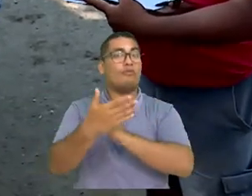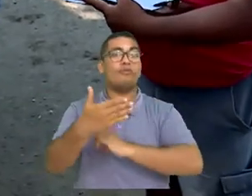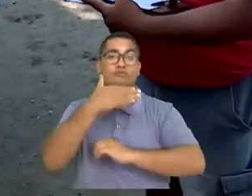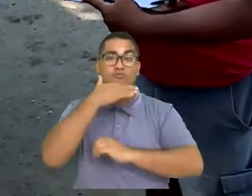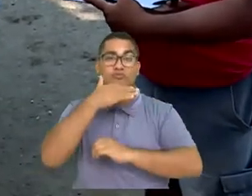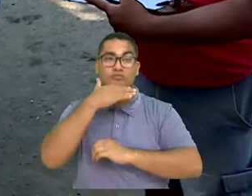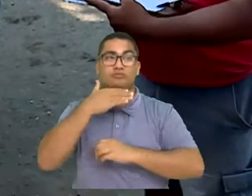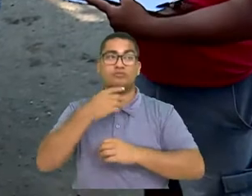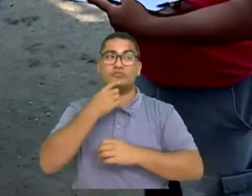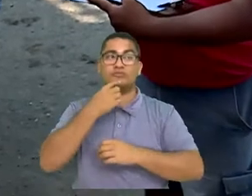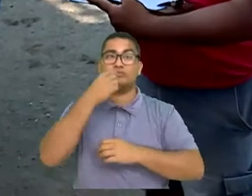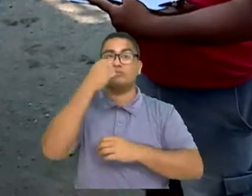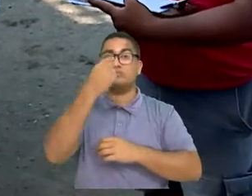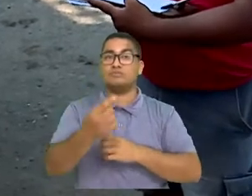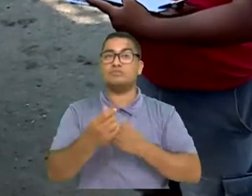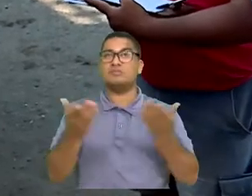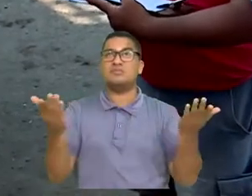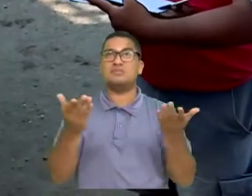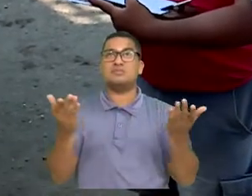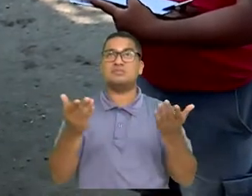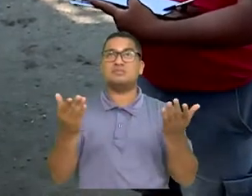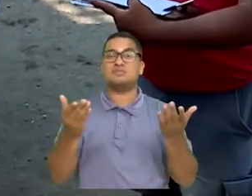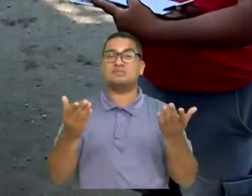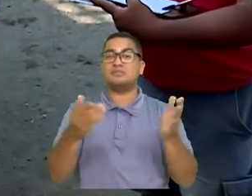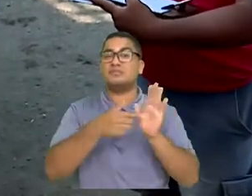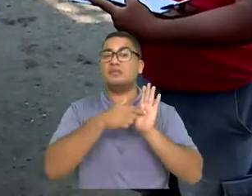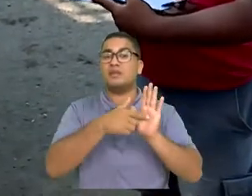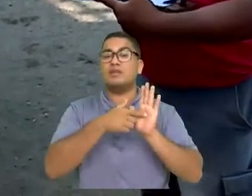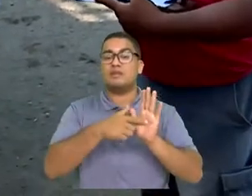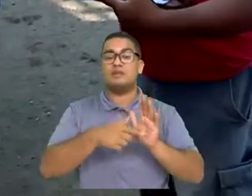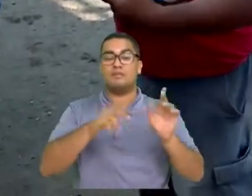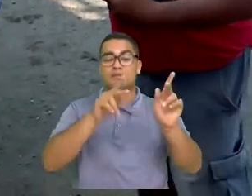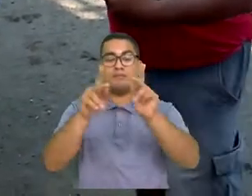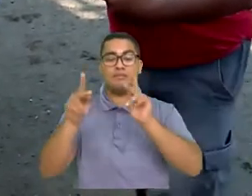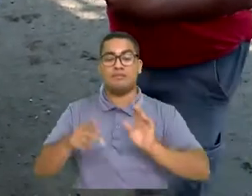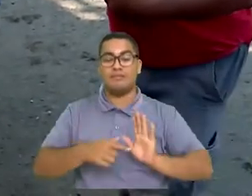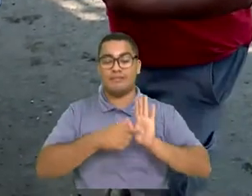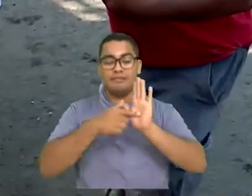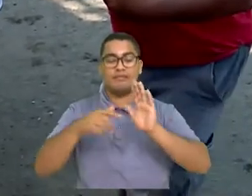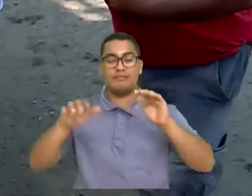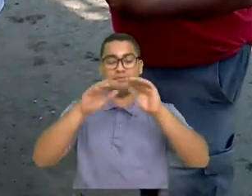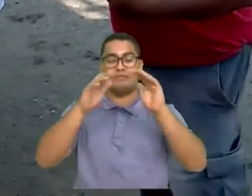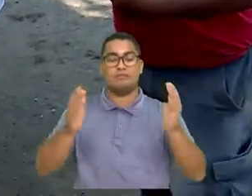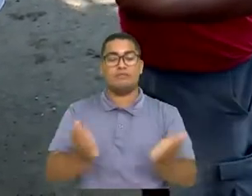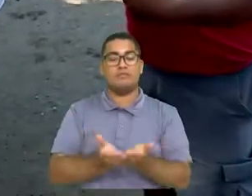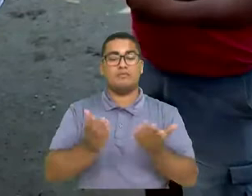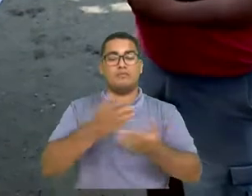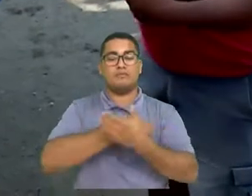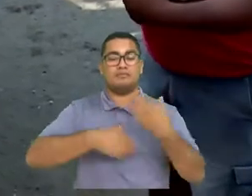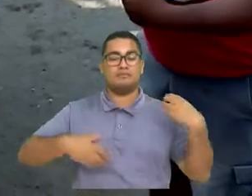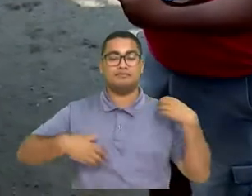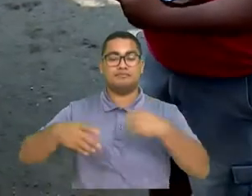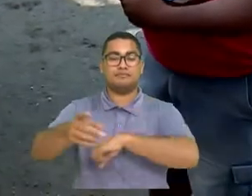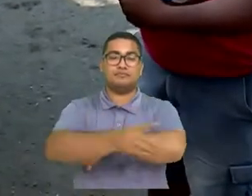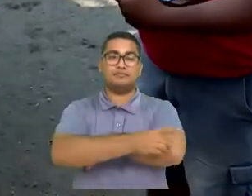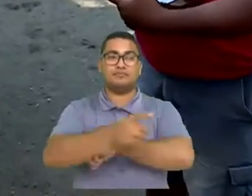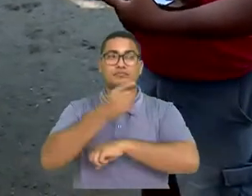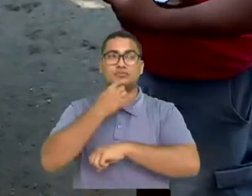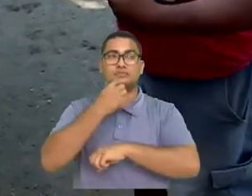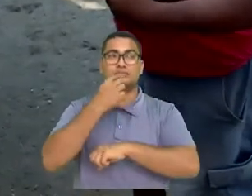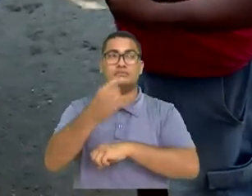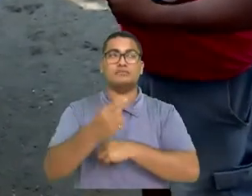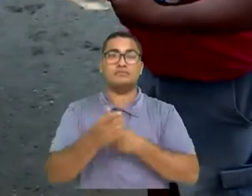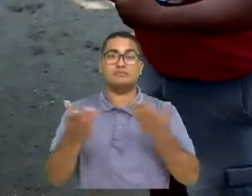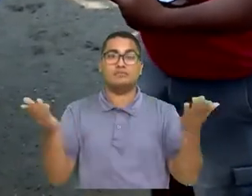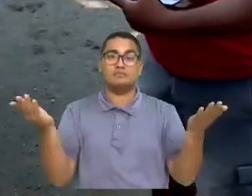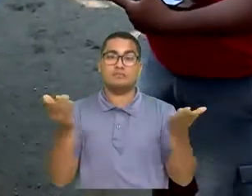bueno, y han sido acertadas, ¿verdad? Es más, este es un ejemplo para todo el mundo, ¿verdad? Nuestro presidente ha acatado las orientaciones